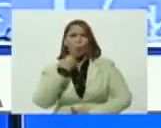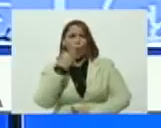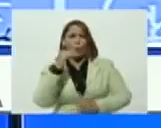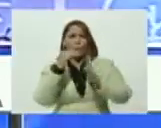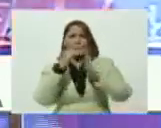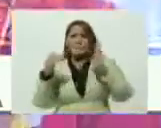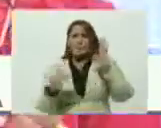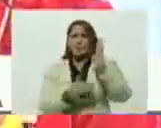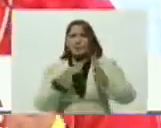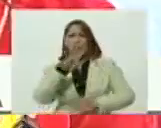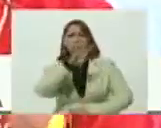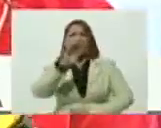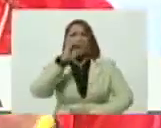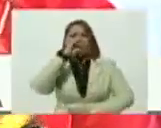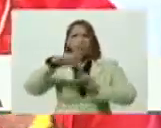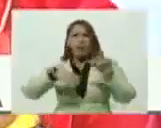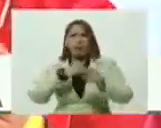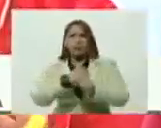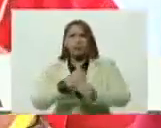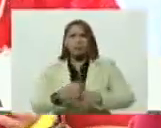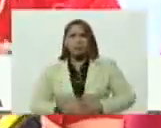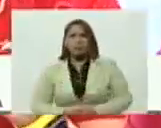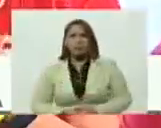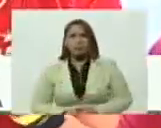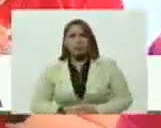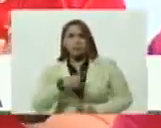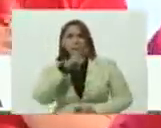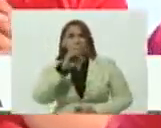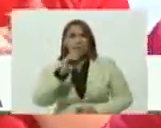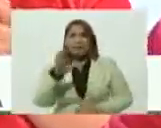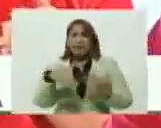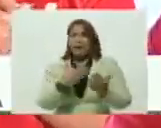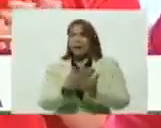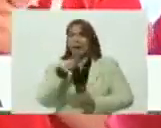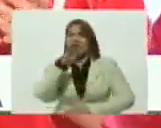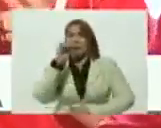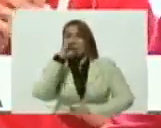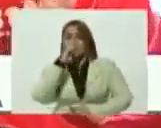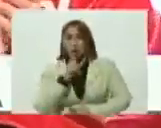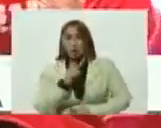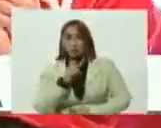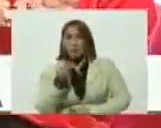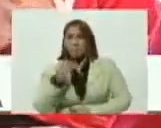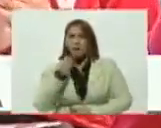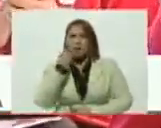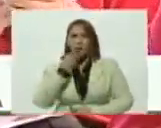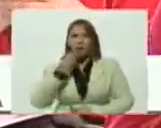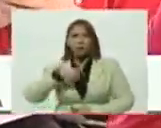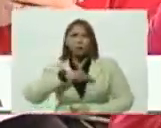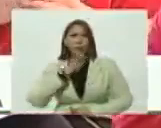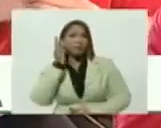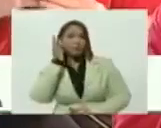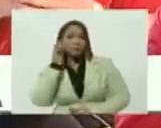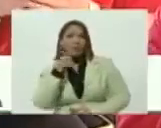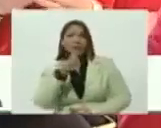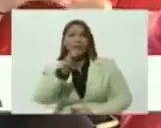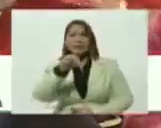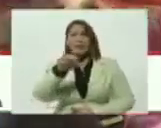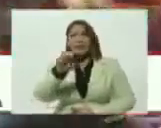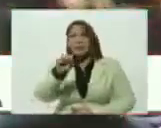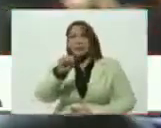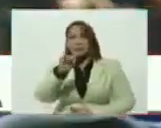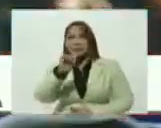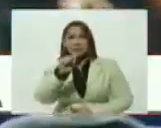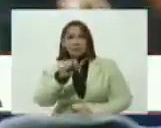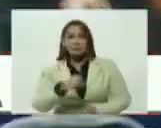menores de 40 años, de 20 a 40 años. La más joven, nuestra muchacha Génesis Garbén, no sé si está